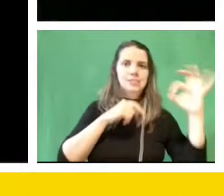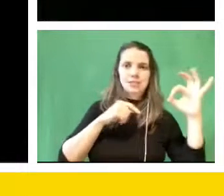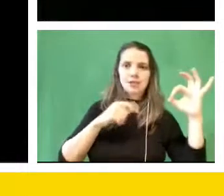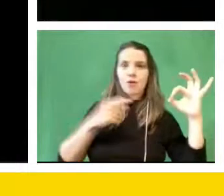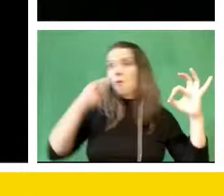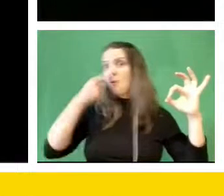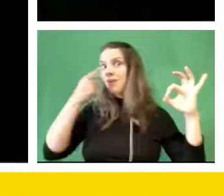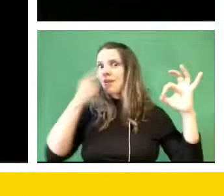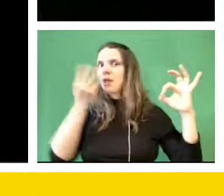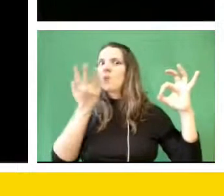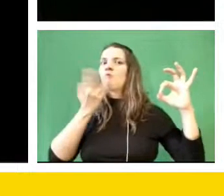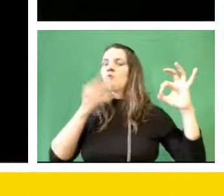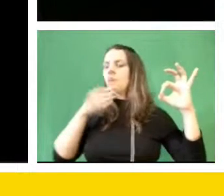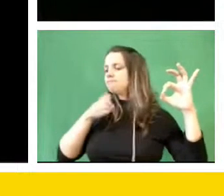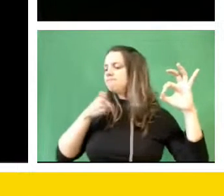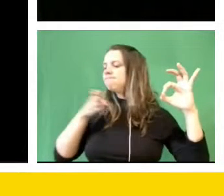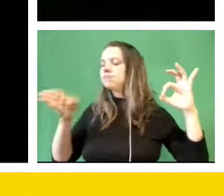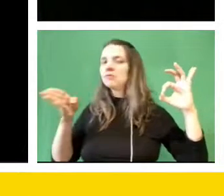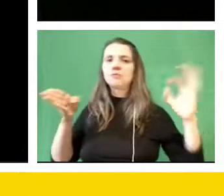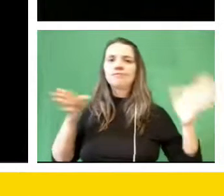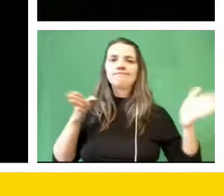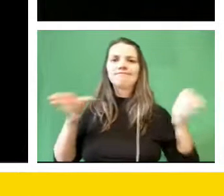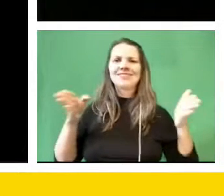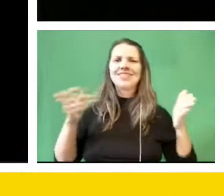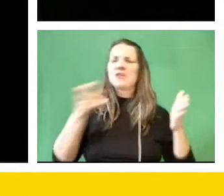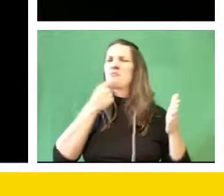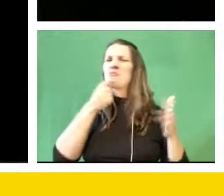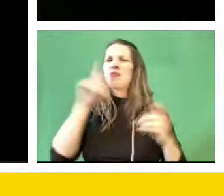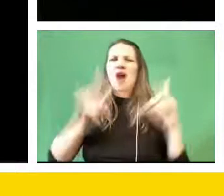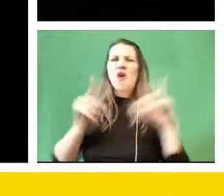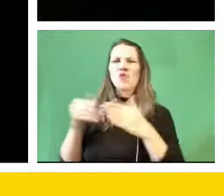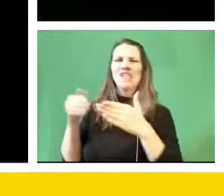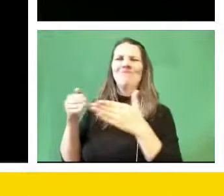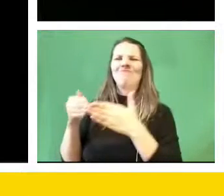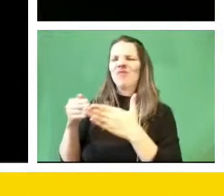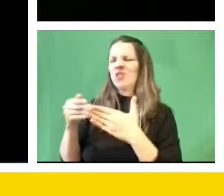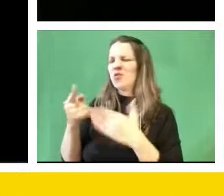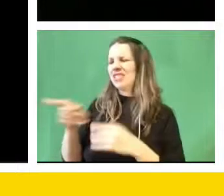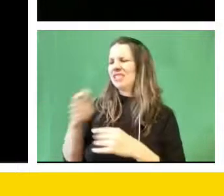de pronto podían generar resistencia o hasta rechazo.